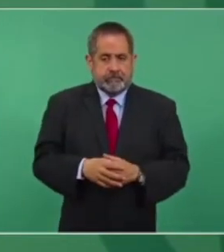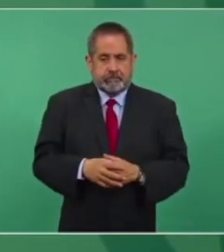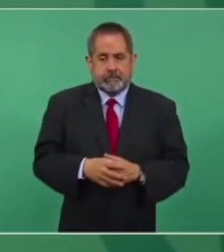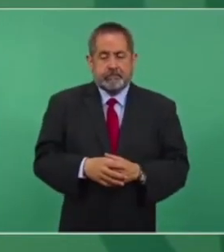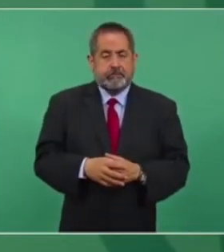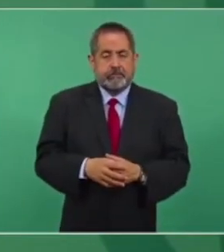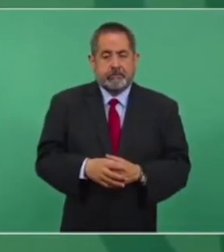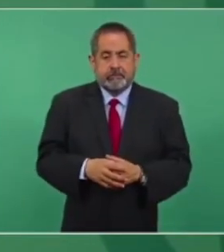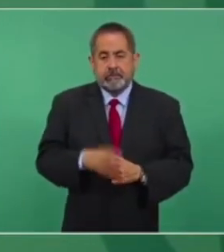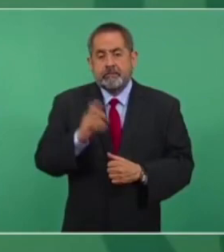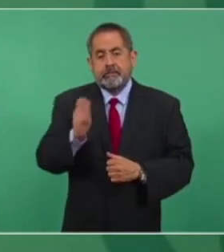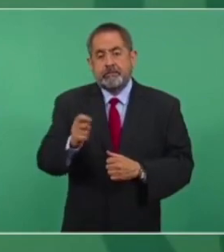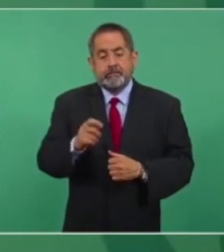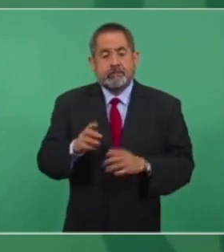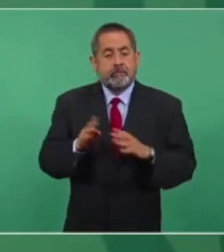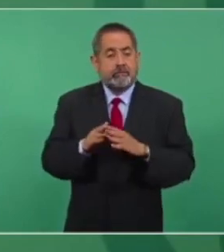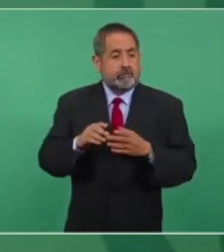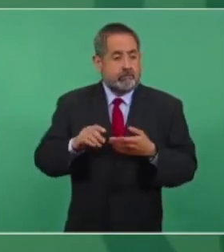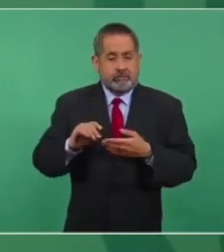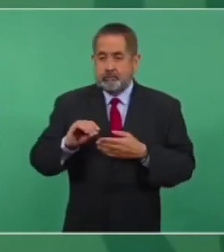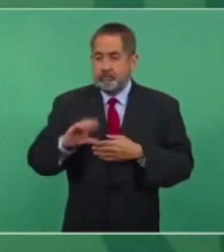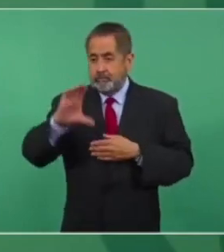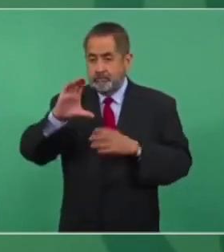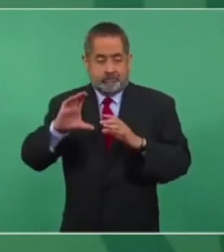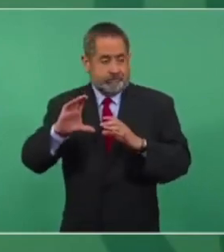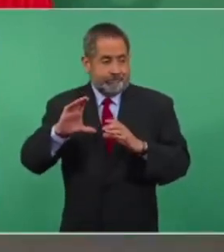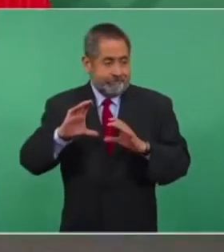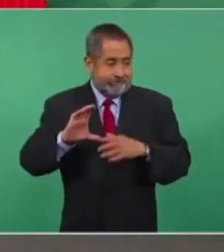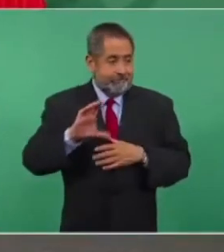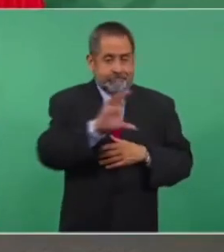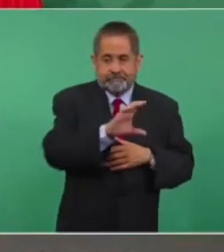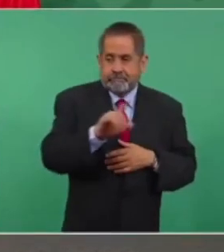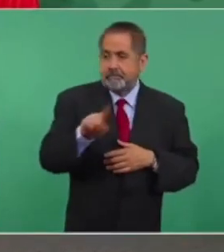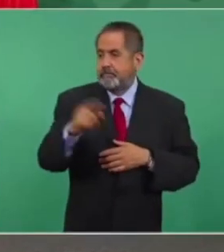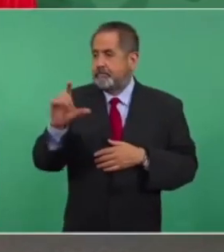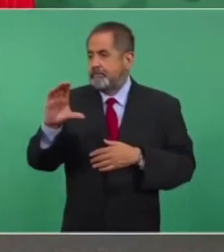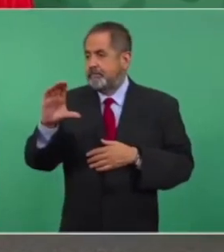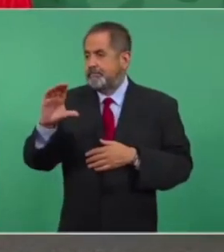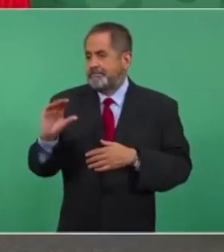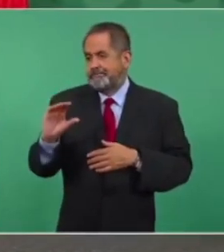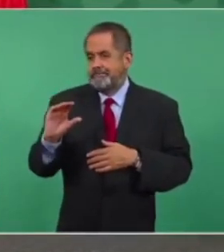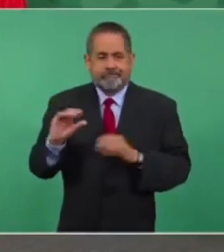Esto significaba darle menos a otros, porque es la misma bolsa,